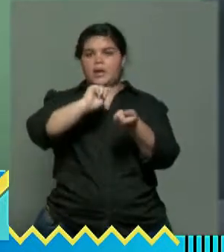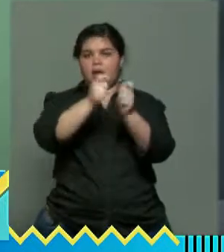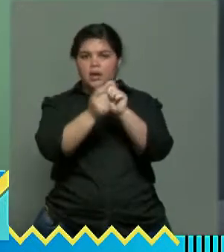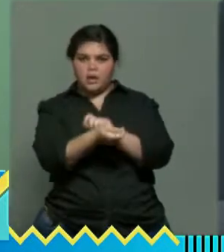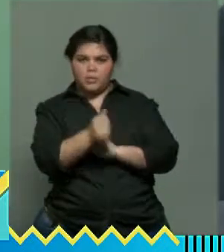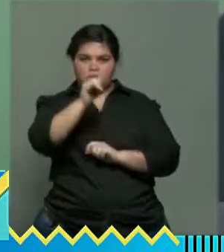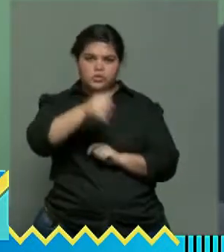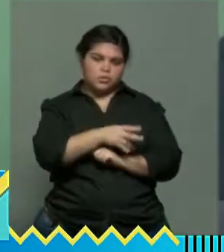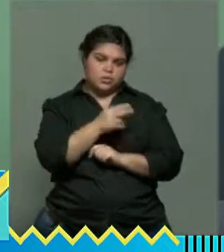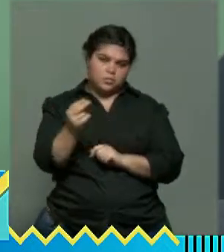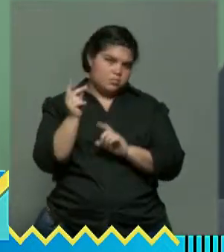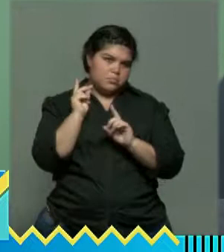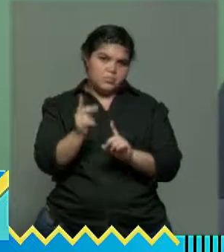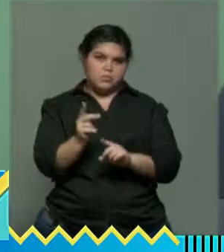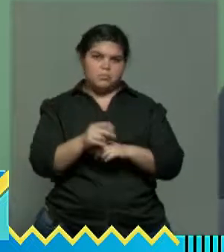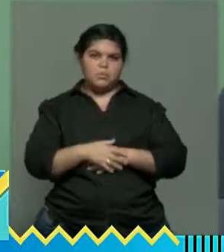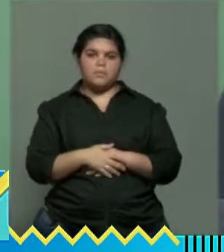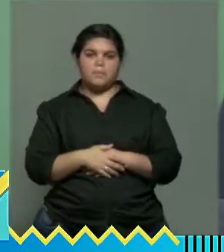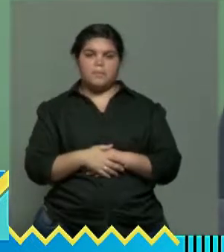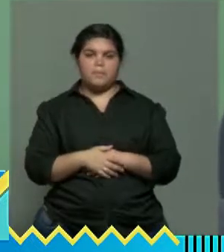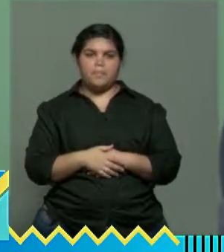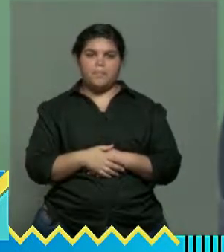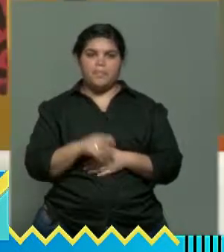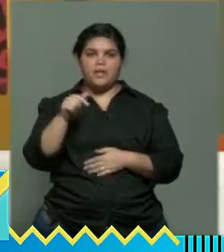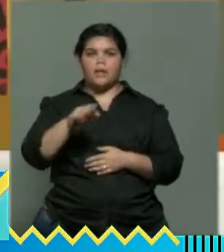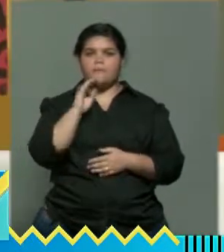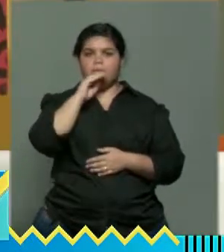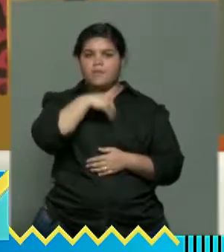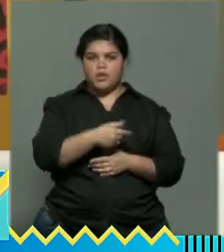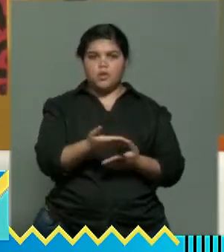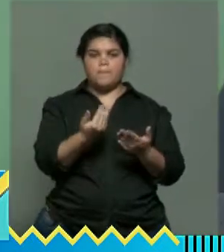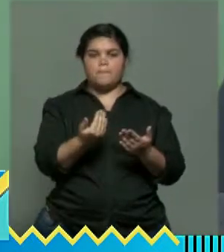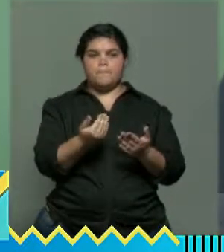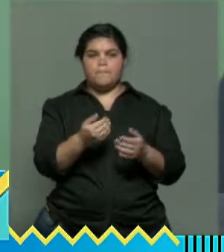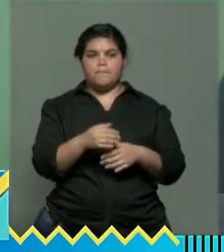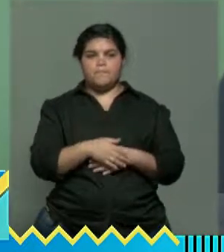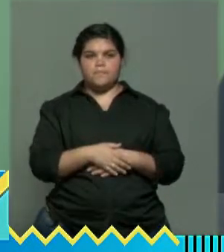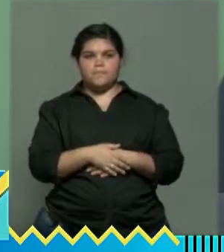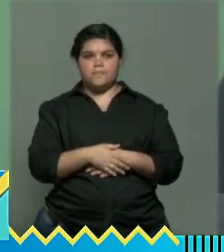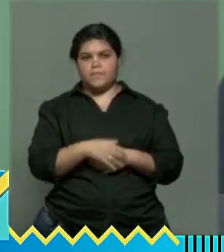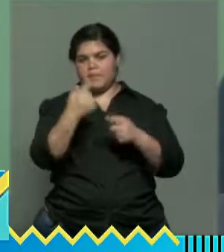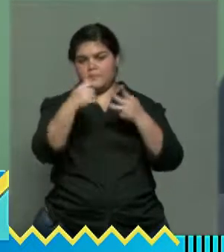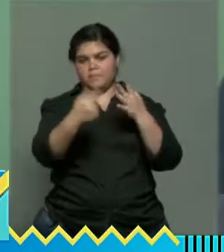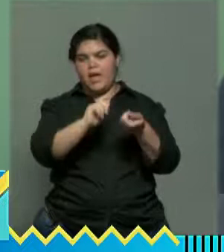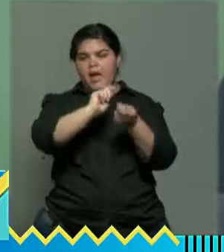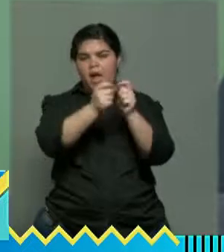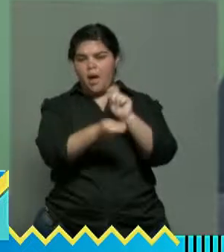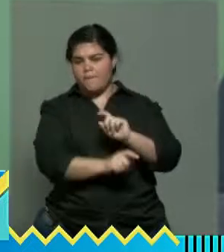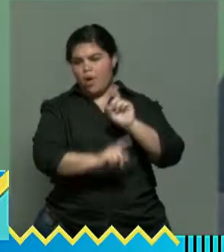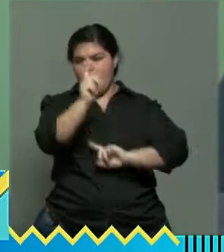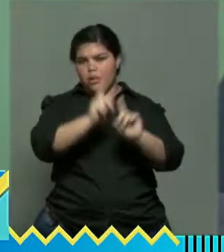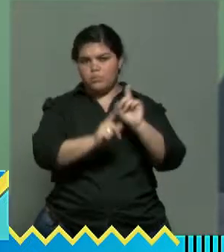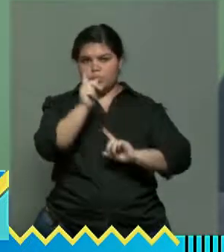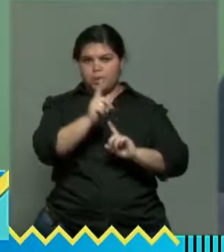a haber, ¿sí? De que pueda llegar a excluir al vino, de que pueda llegar a incluir a las bebidas diet, pueden haber cambios, ¿no? Pero si